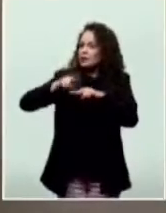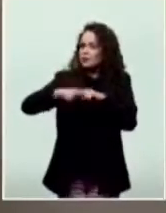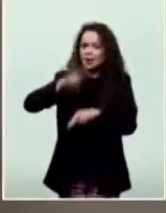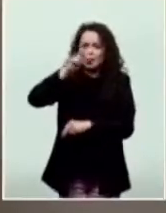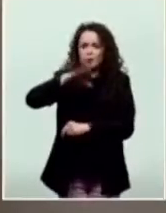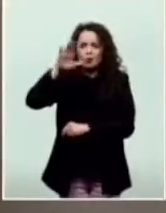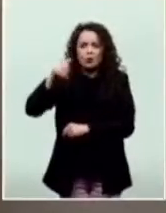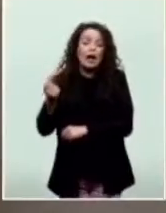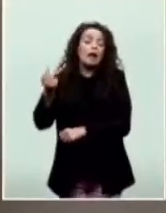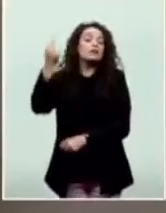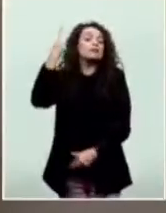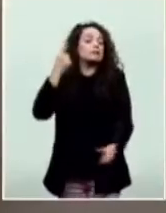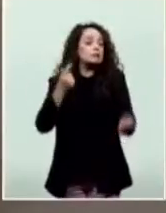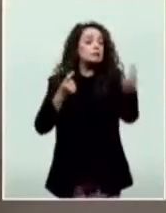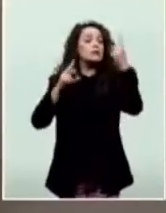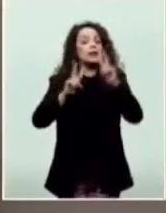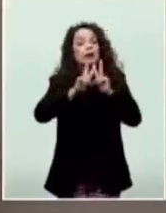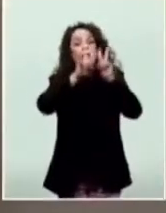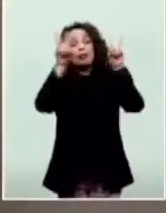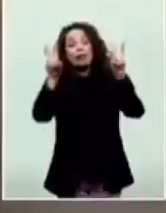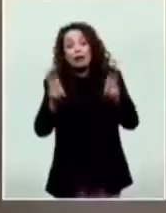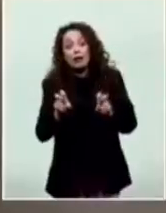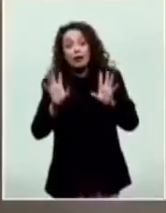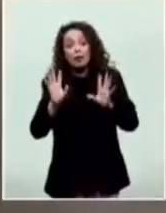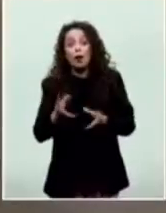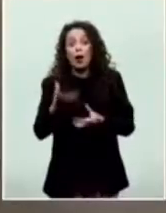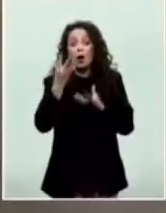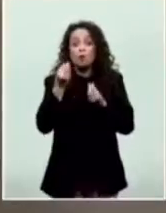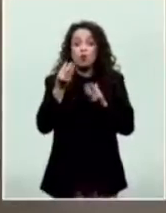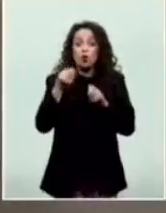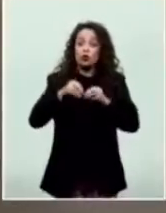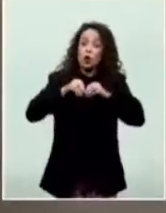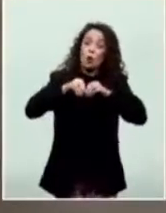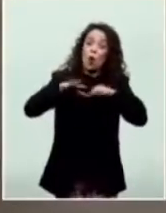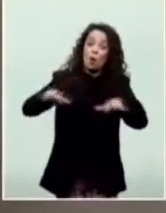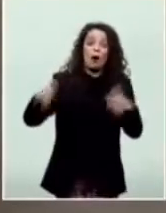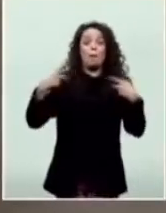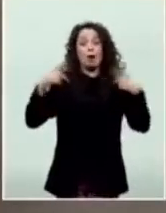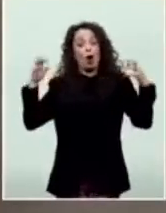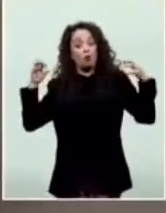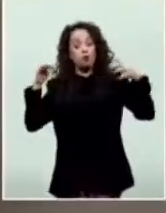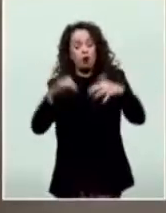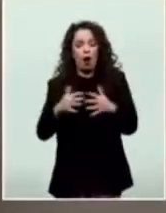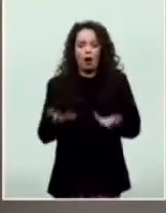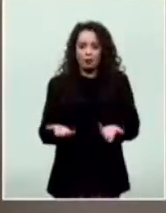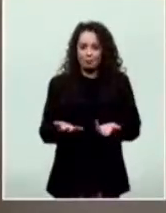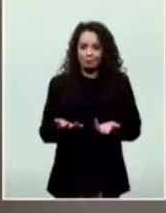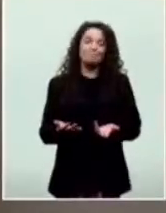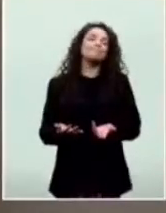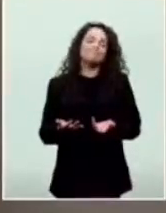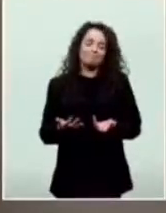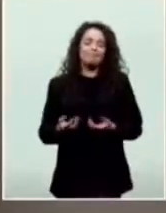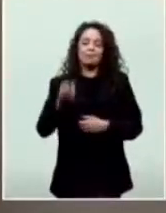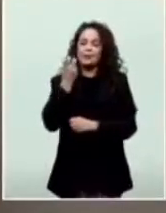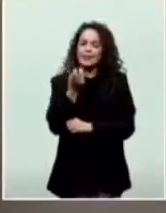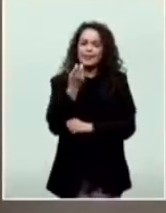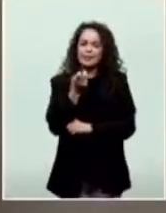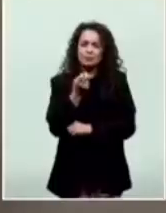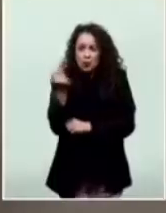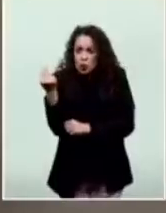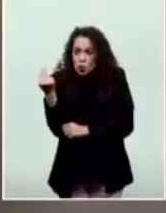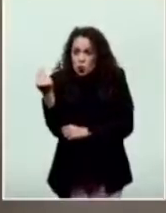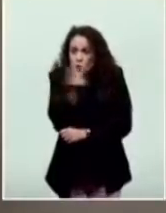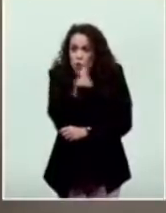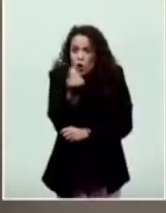ciertos temas muy populares o muy taquilleros. Entonces, creo que en eso no tenemos una urgencia,